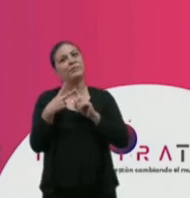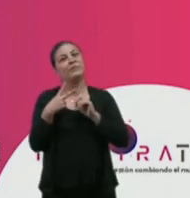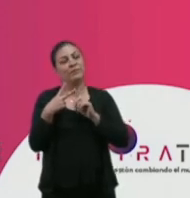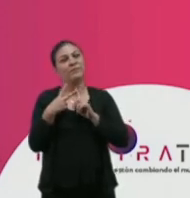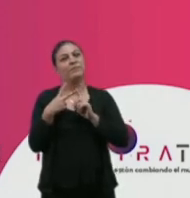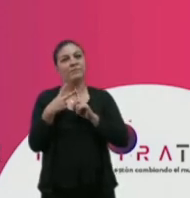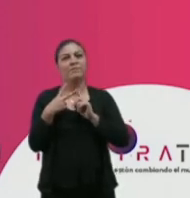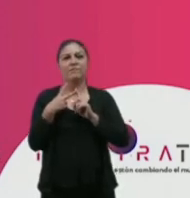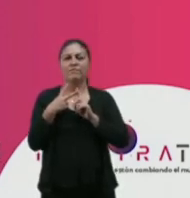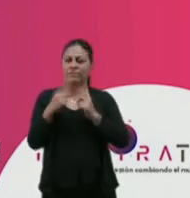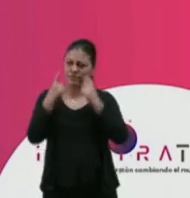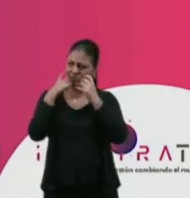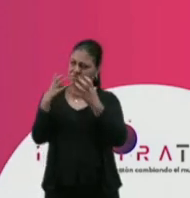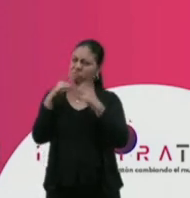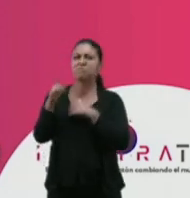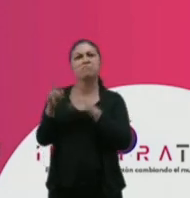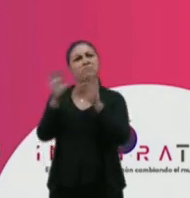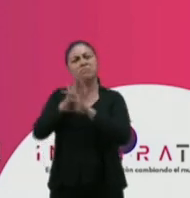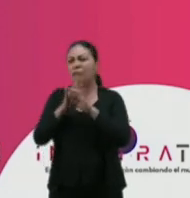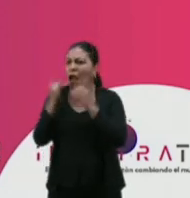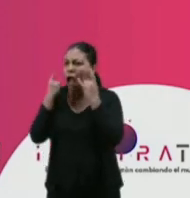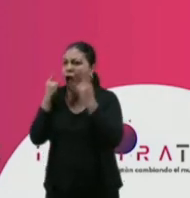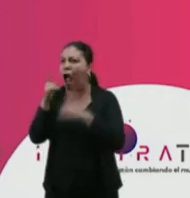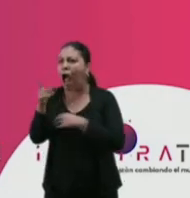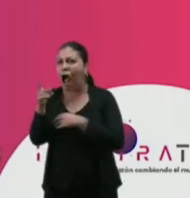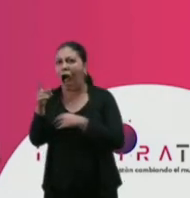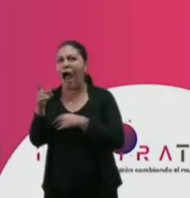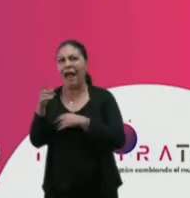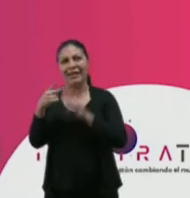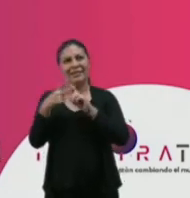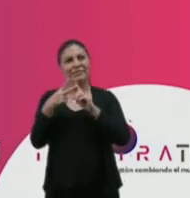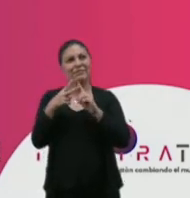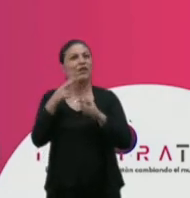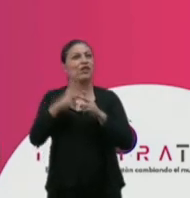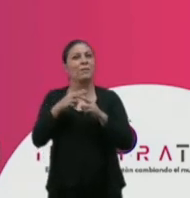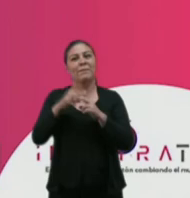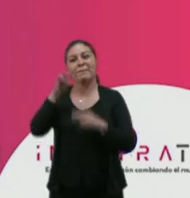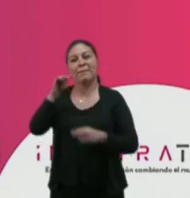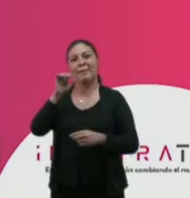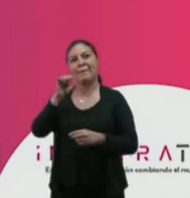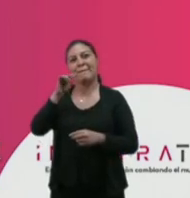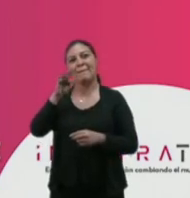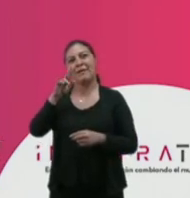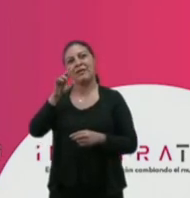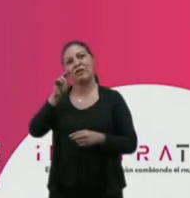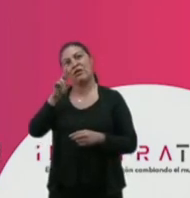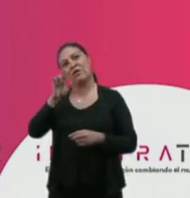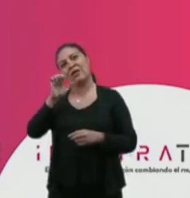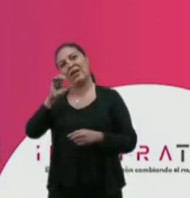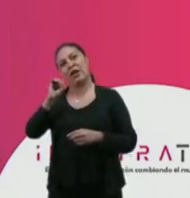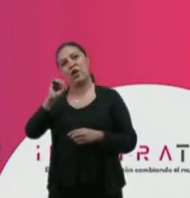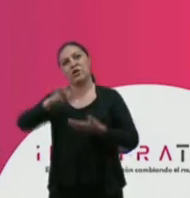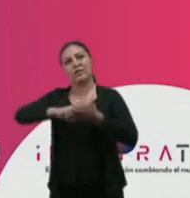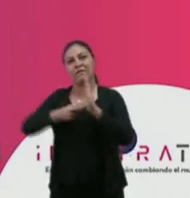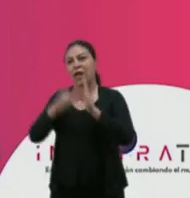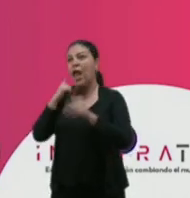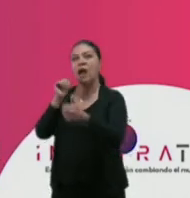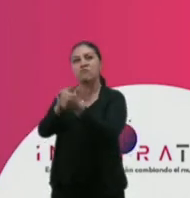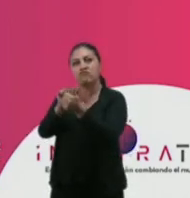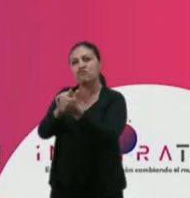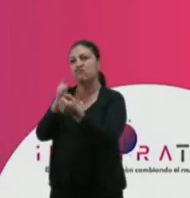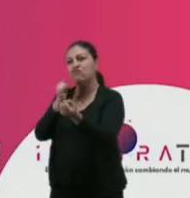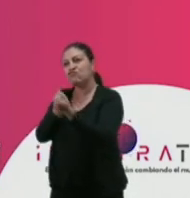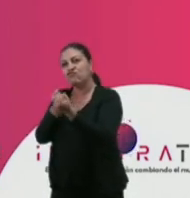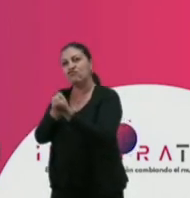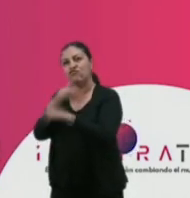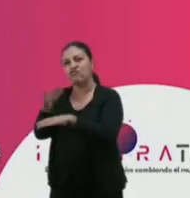me llamó la atención es el mentoreo. Entonces, como parte de este Mintic 2022 conmigo, Simón Borrero, ahora estamos